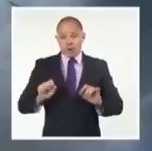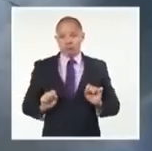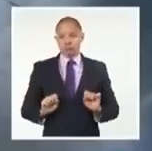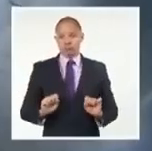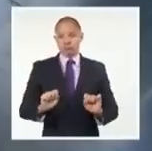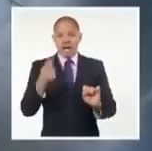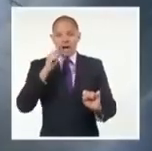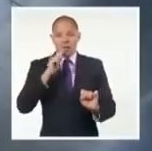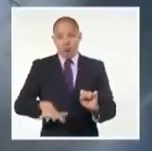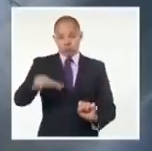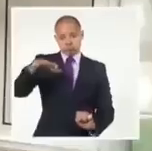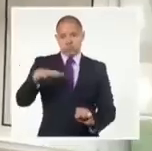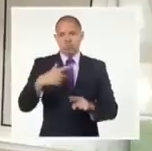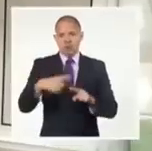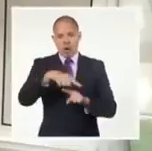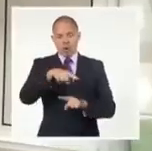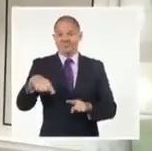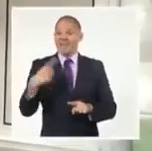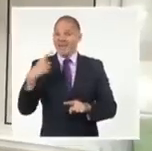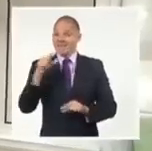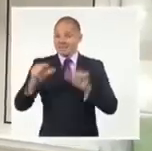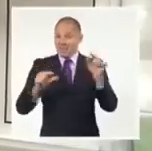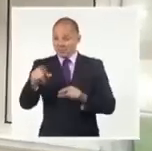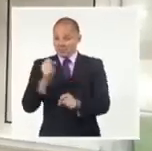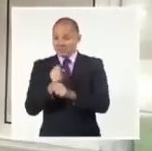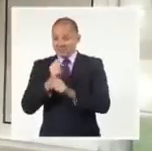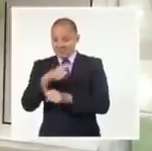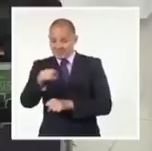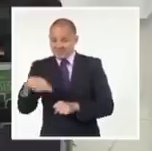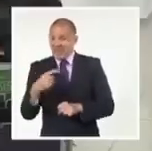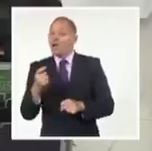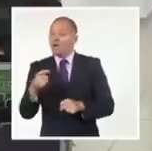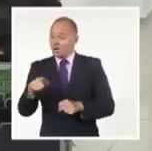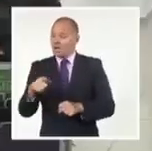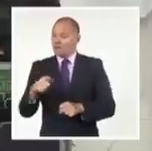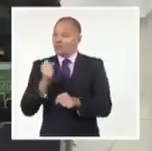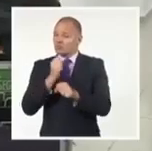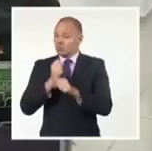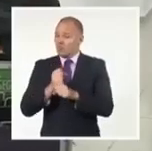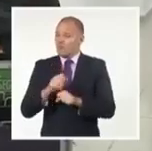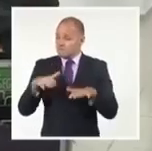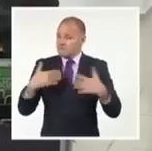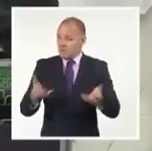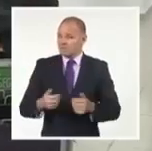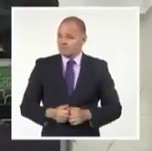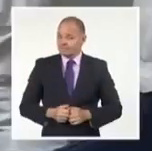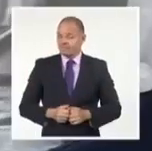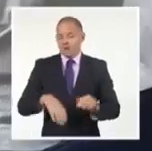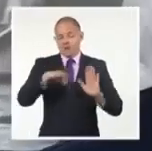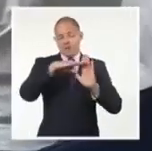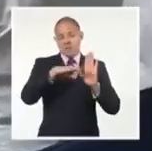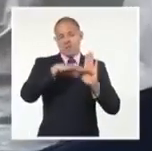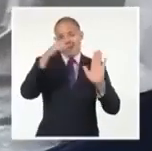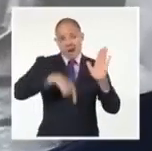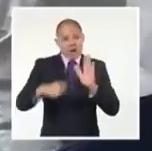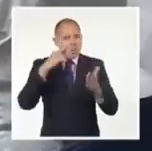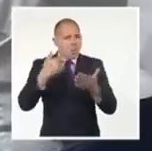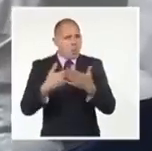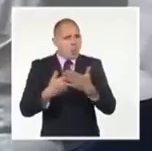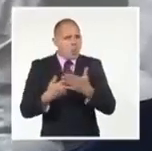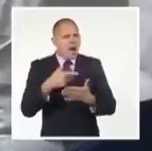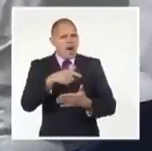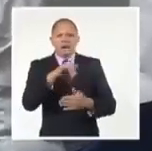envíos supone mayor preparación para quienes intervienen en el despacho. No obstante, las medidas recién estrenadas demuestran que es posible un tránsito rápido